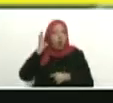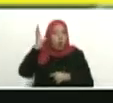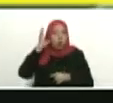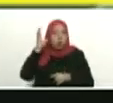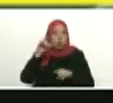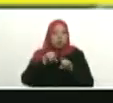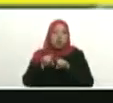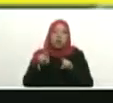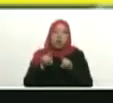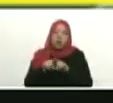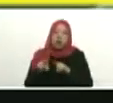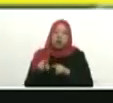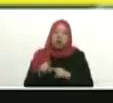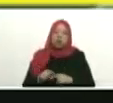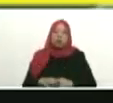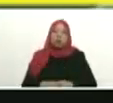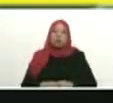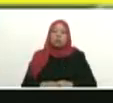crítica.